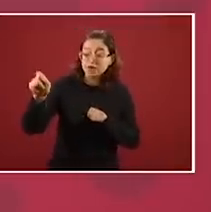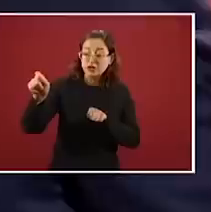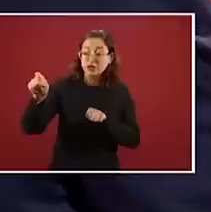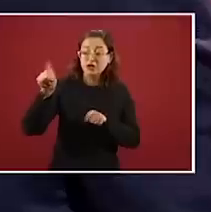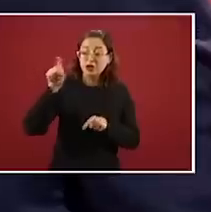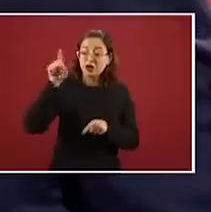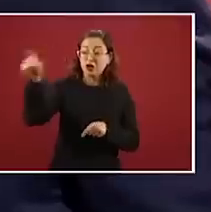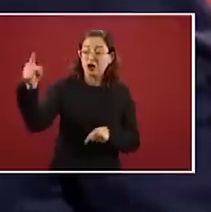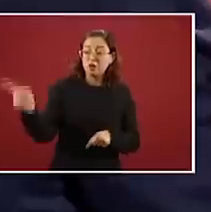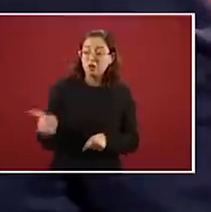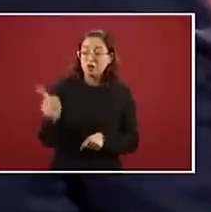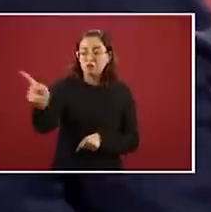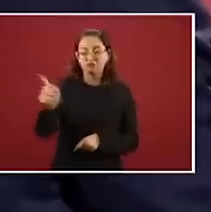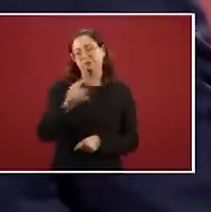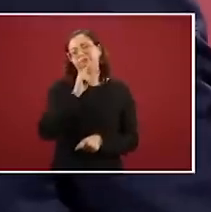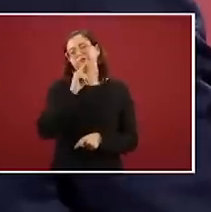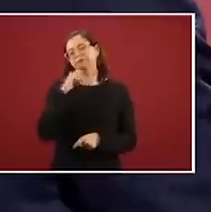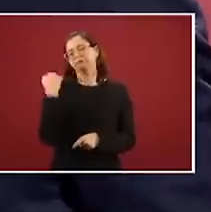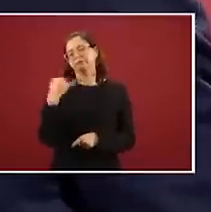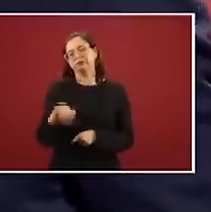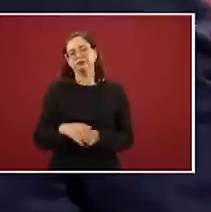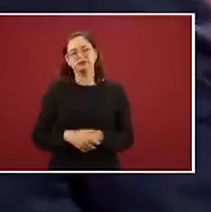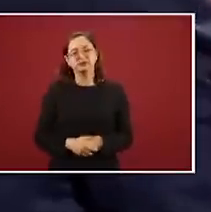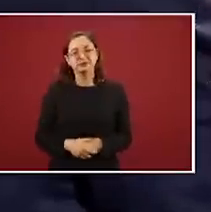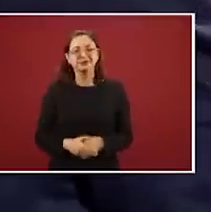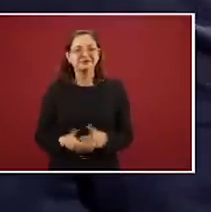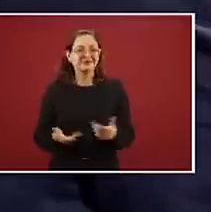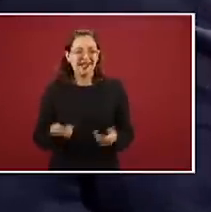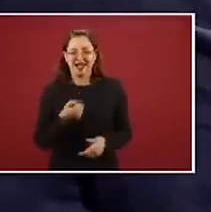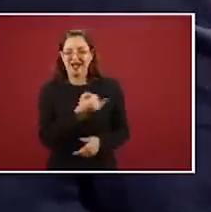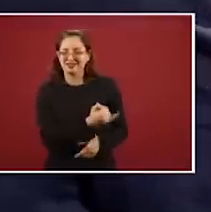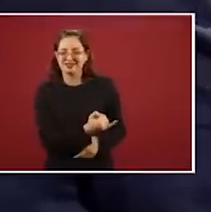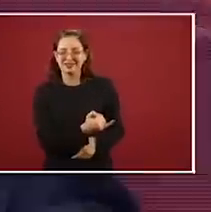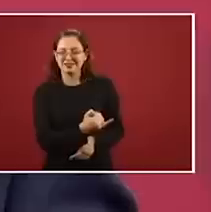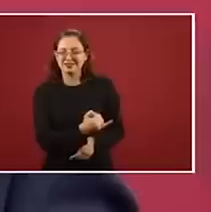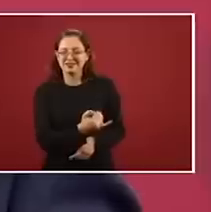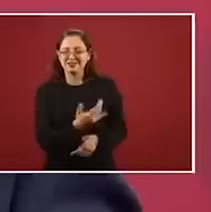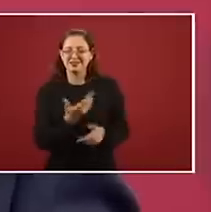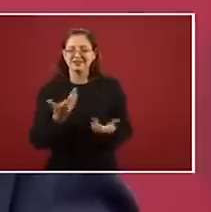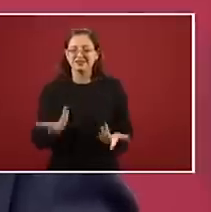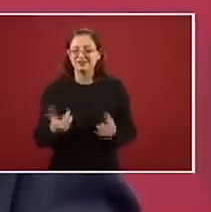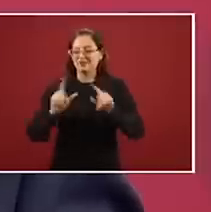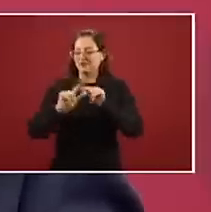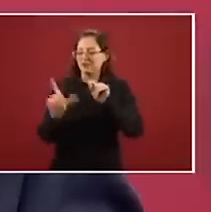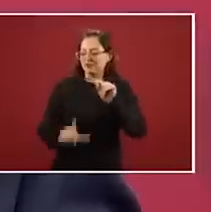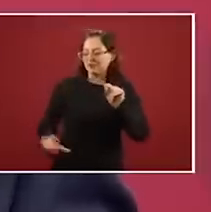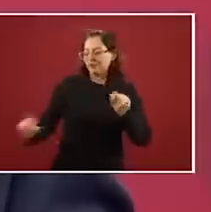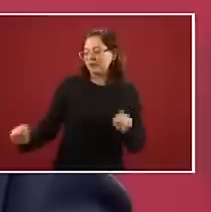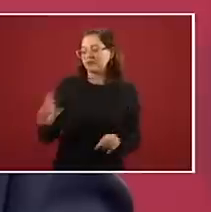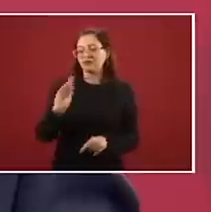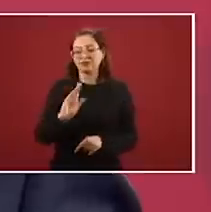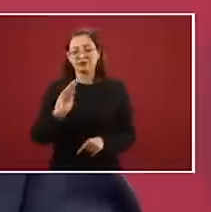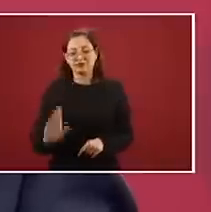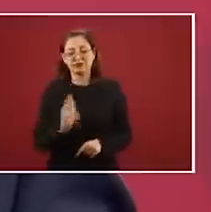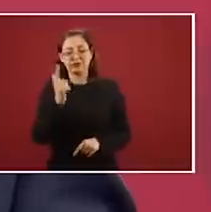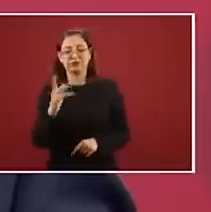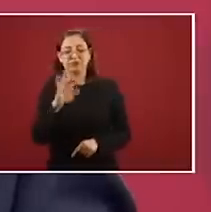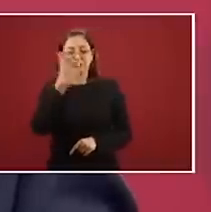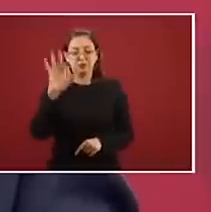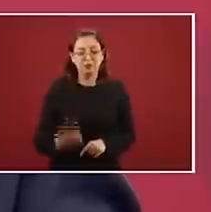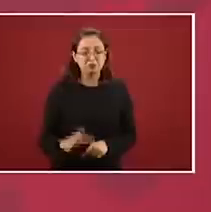a los pueblos. Tenemos el 97% del territorio electrificado